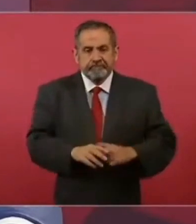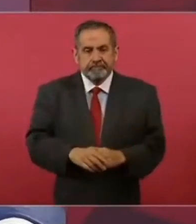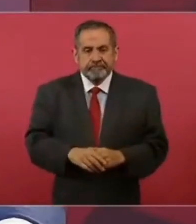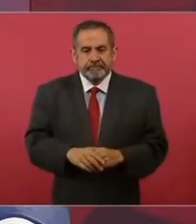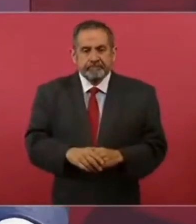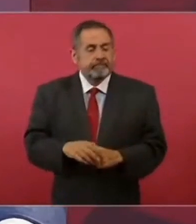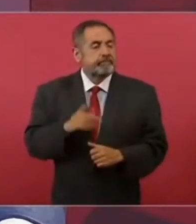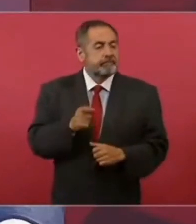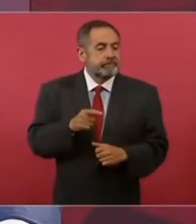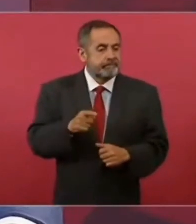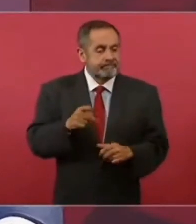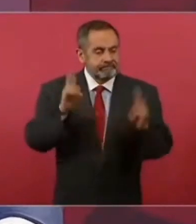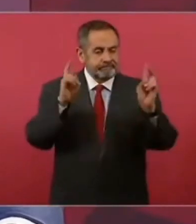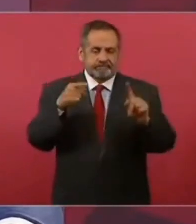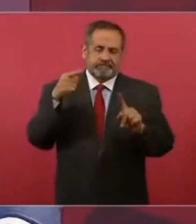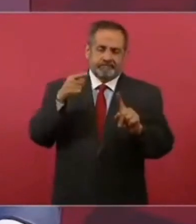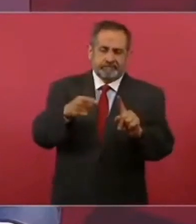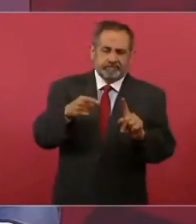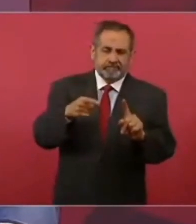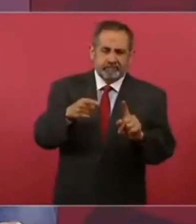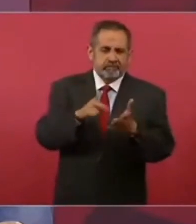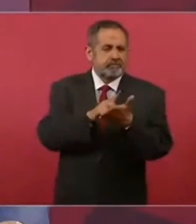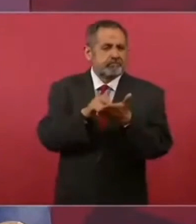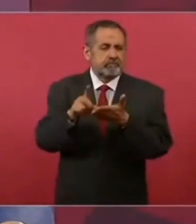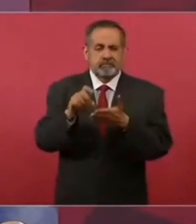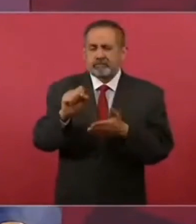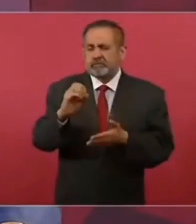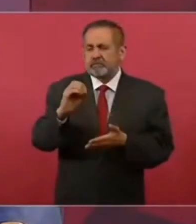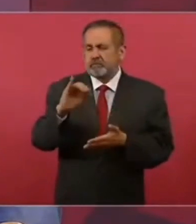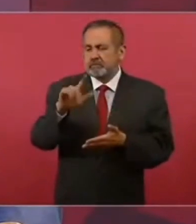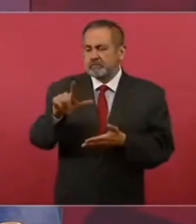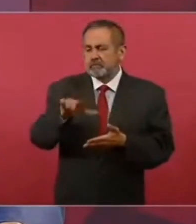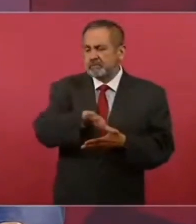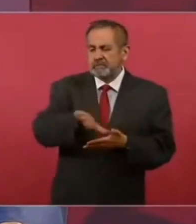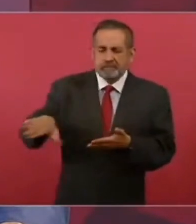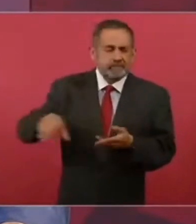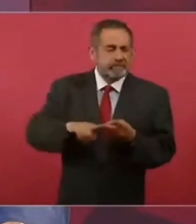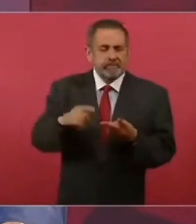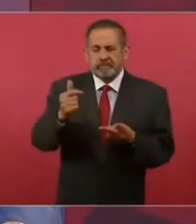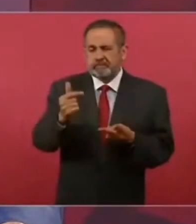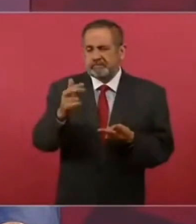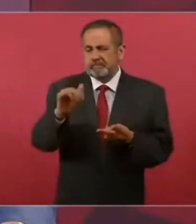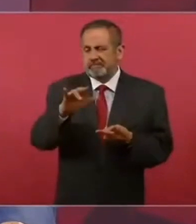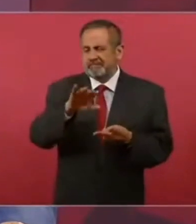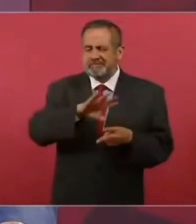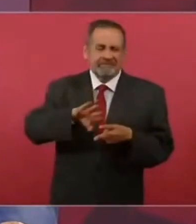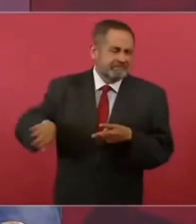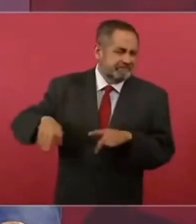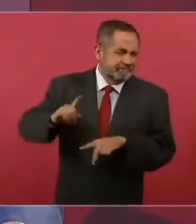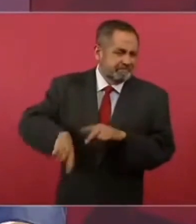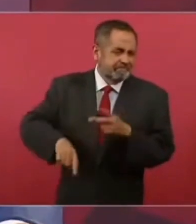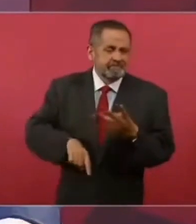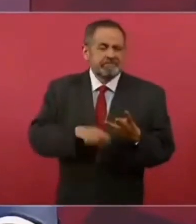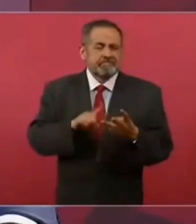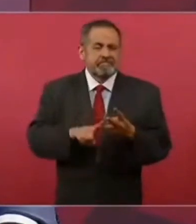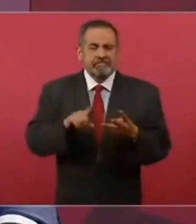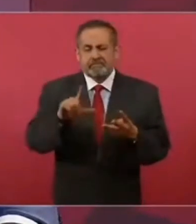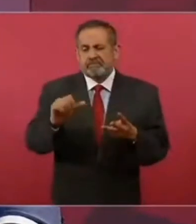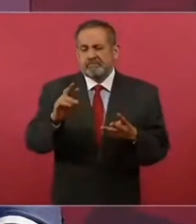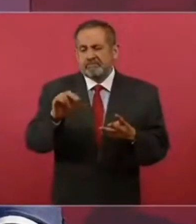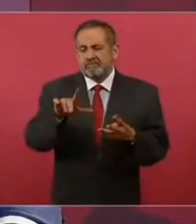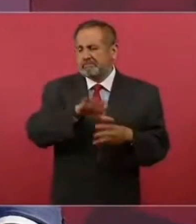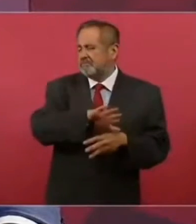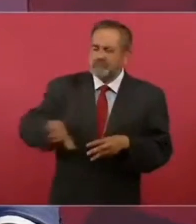serán a un lado todo lo que es el derecho social el derecho Agrario el derecho laboral y todo